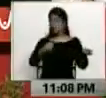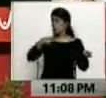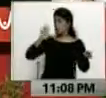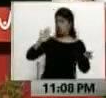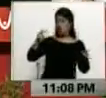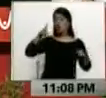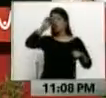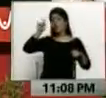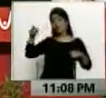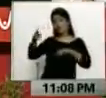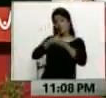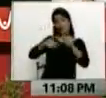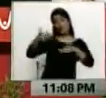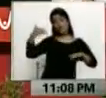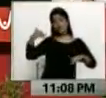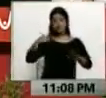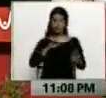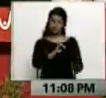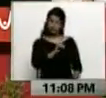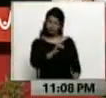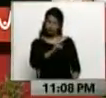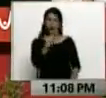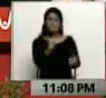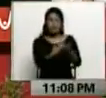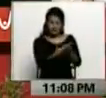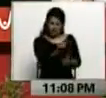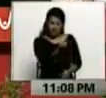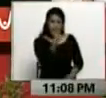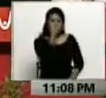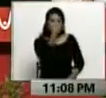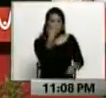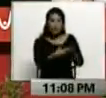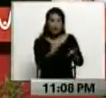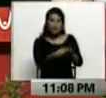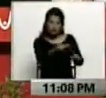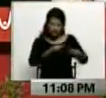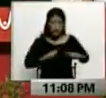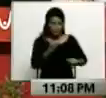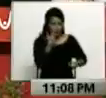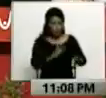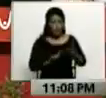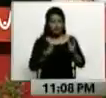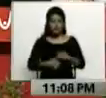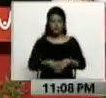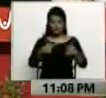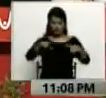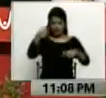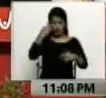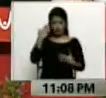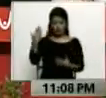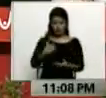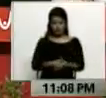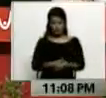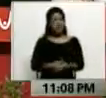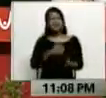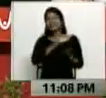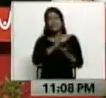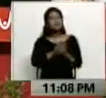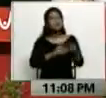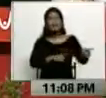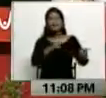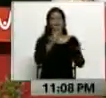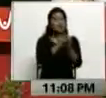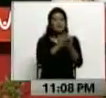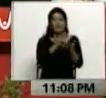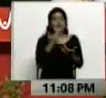el gobernador Dios dado Sí está bien sigo diciendo una pruebita para mí una sola vaya